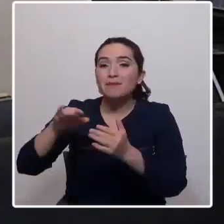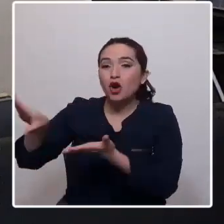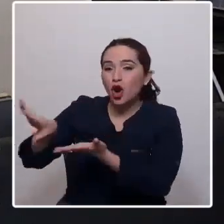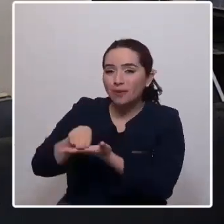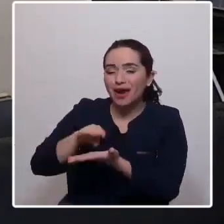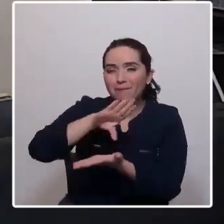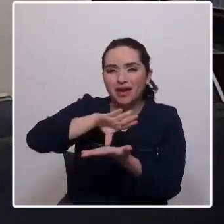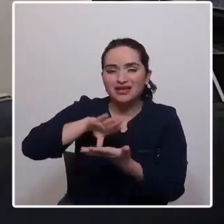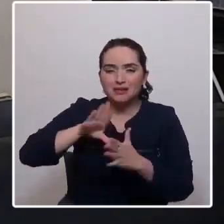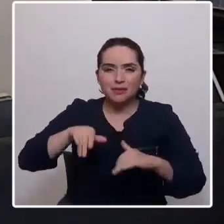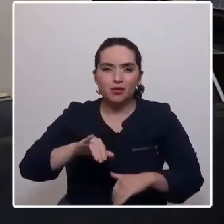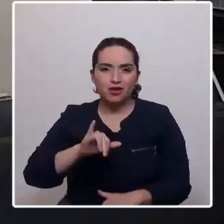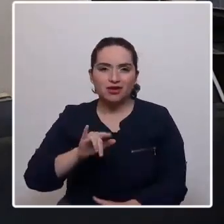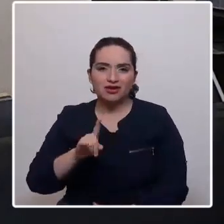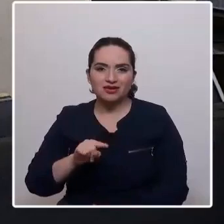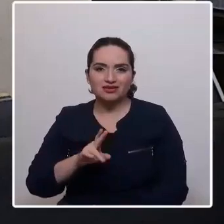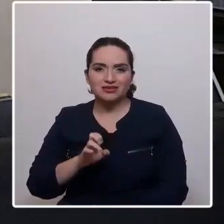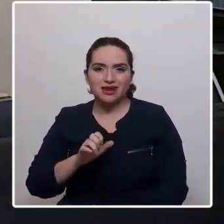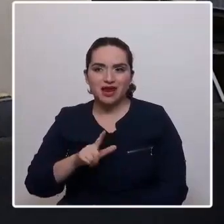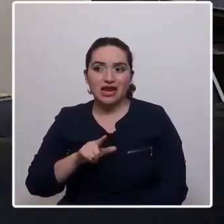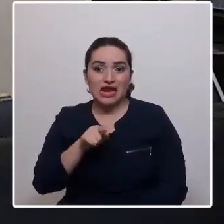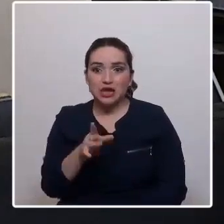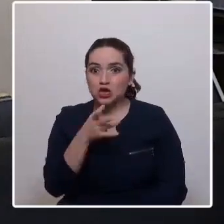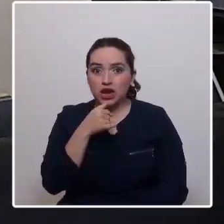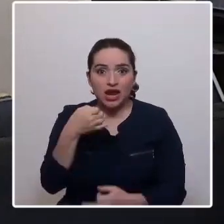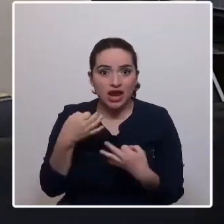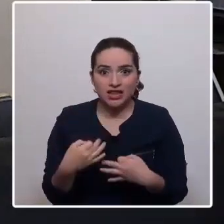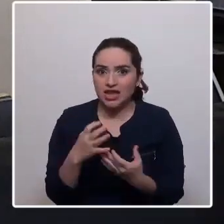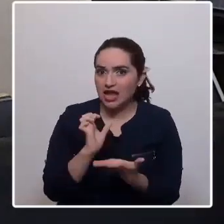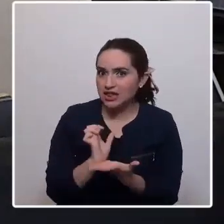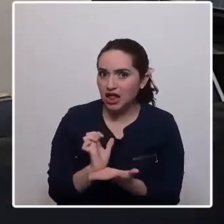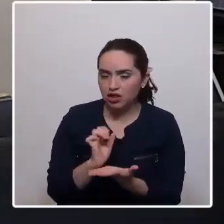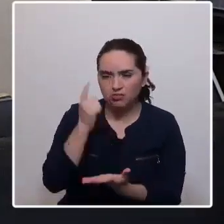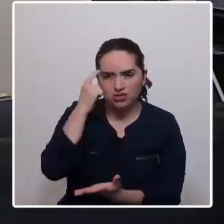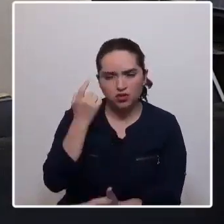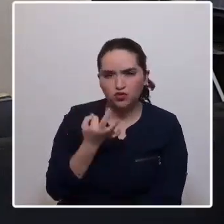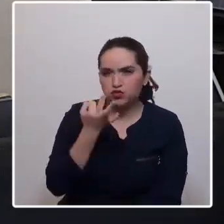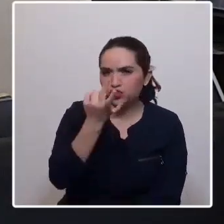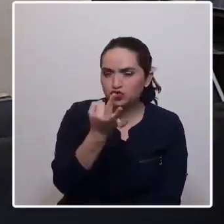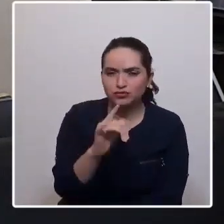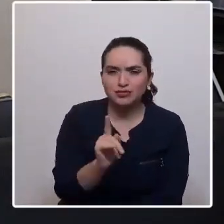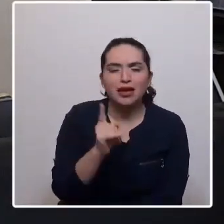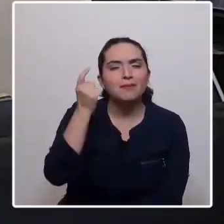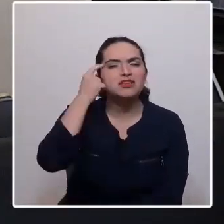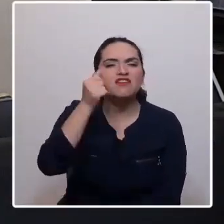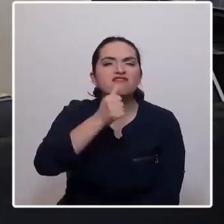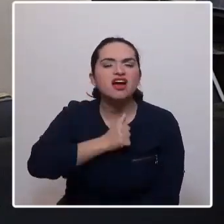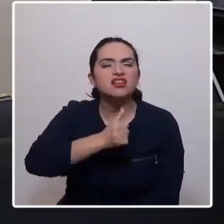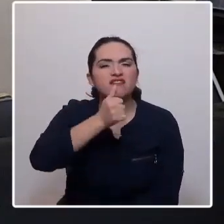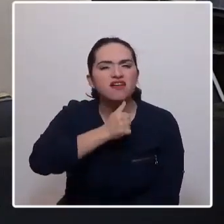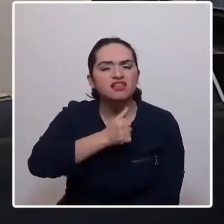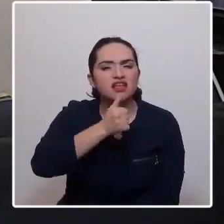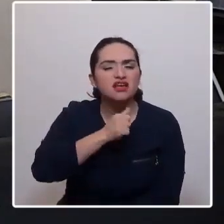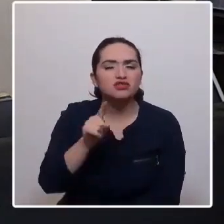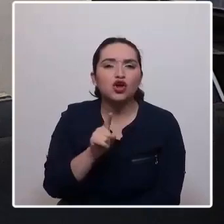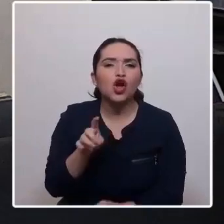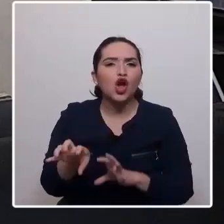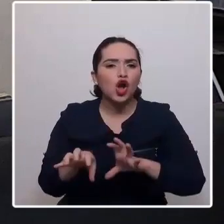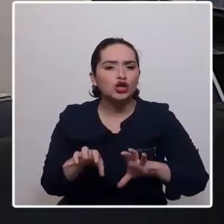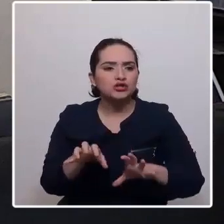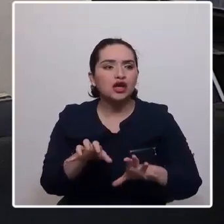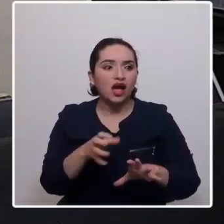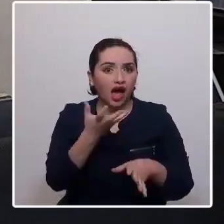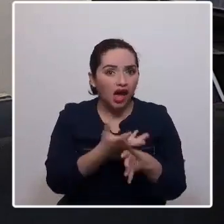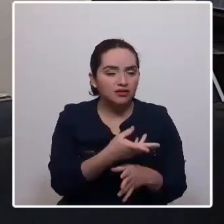Israel. Ahí no hay una garantía del Estado, no estamos pensando a futuro, estamos pensando solamente desde la carencia, no desde la abundancia. El artículo